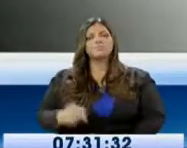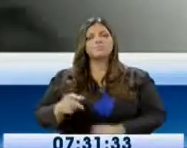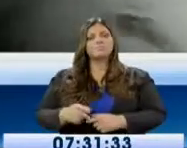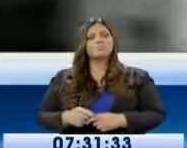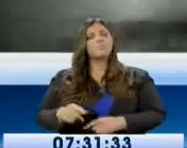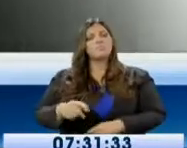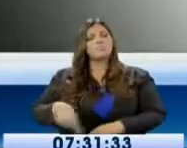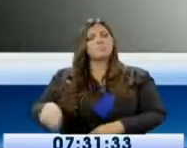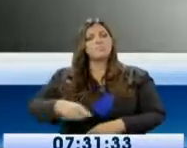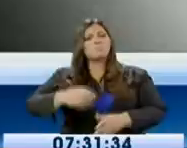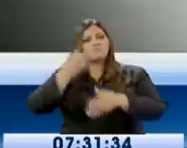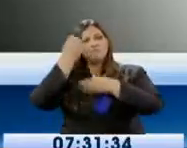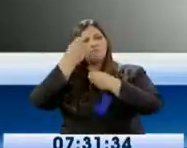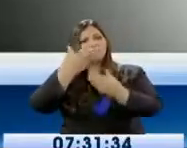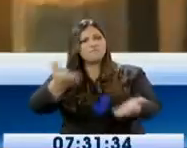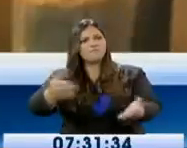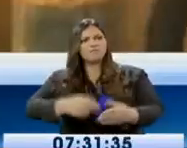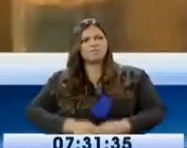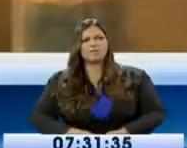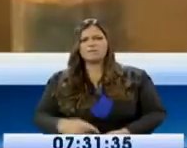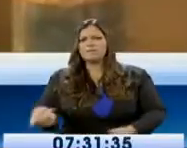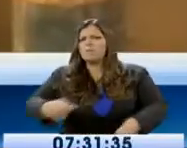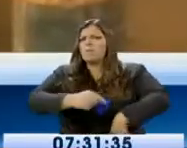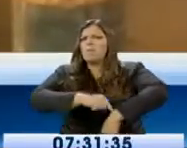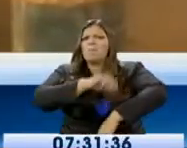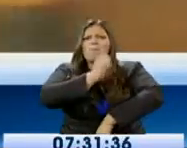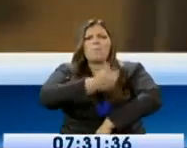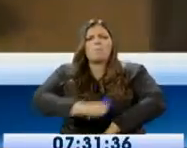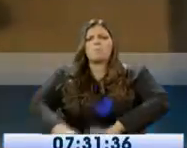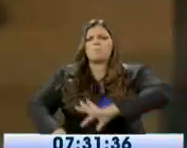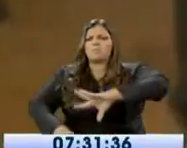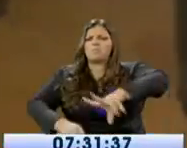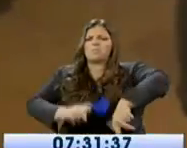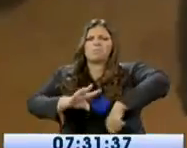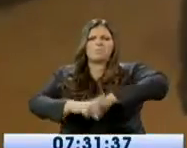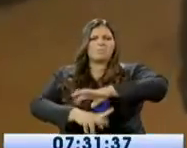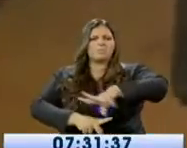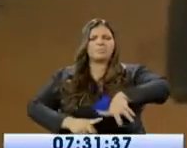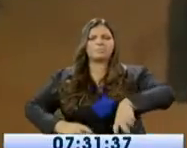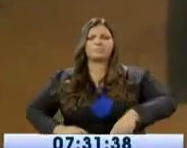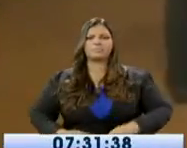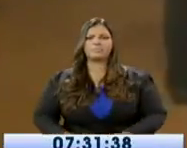atracos ocurren a cualquier hora del día, informó Ítalo Ruiz.